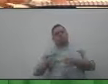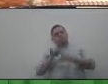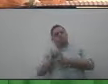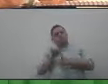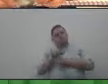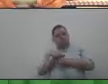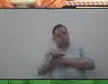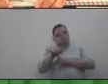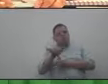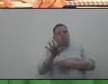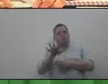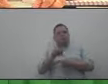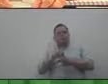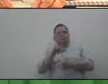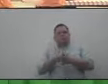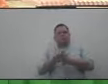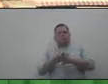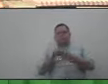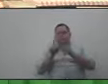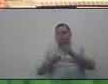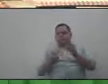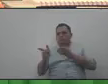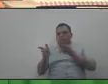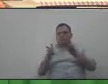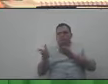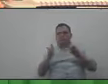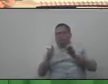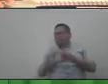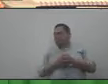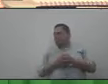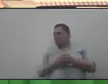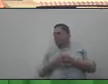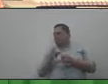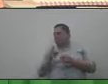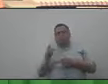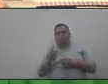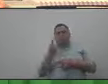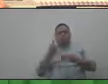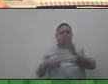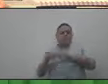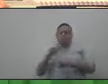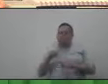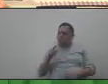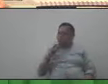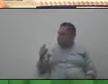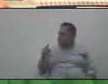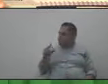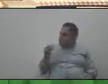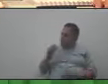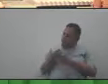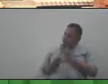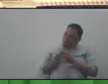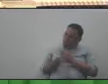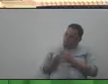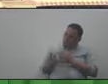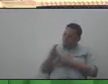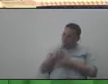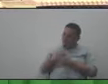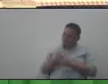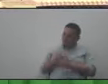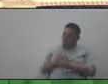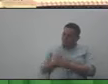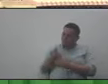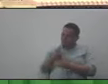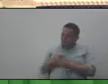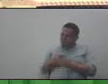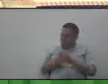de la red pública en prestación de servicios a los hospitales públicos de Casanare. Cuando usted dice no fue fácil y resalta aquí, y lo decíamos ya en una transmisión previa,